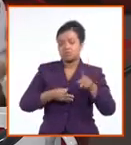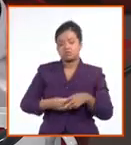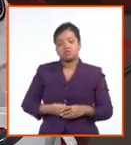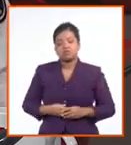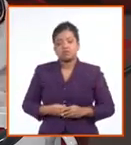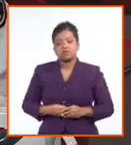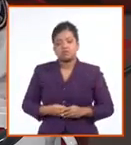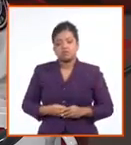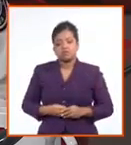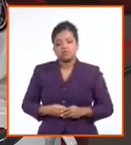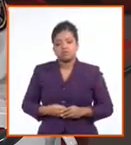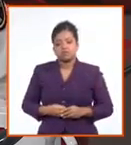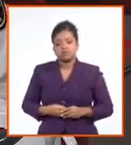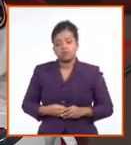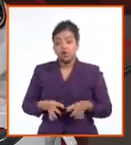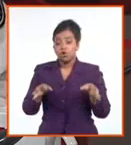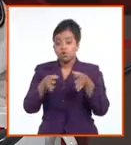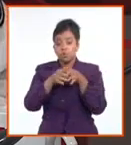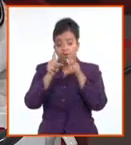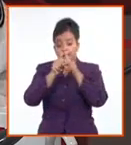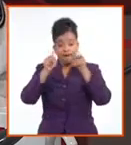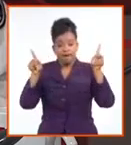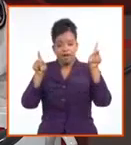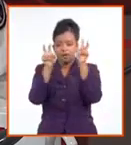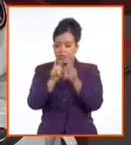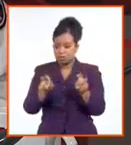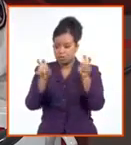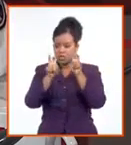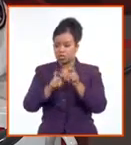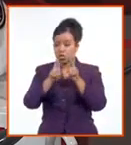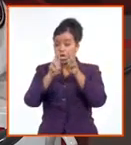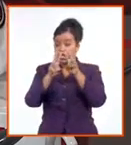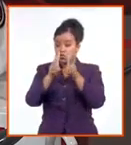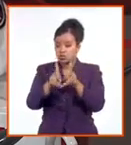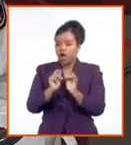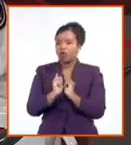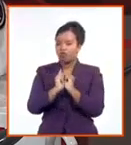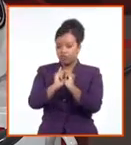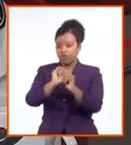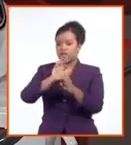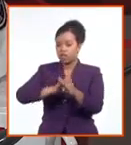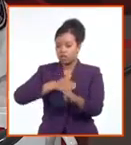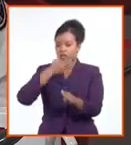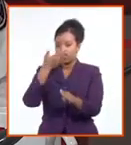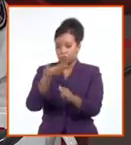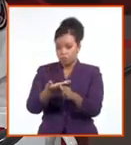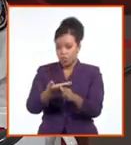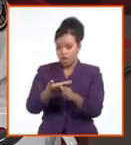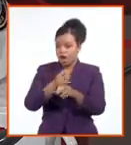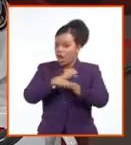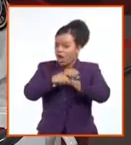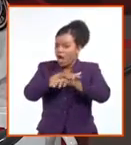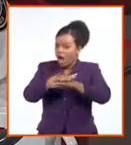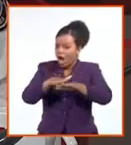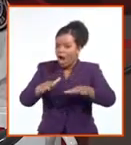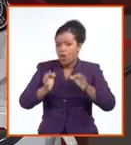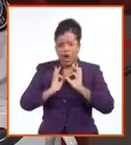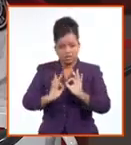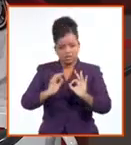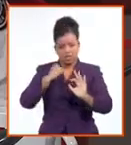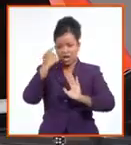que participan en esta investigación, de cuyos resultados se informará oportunamente con la transparencia y rigor que nos